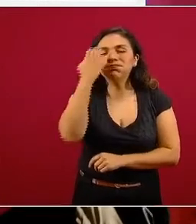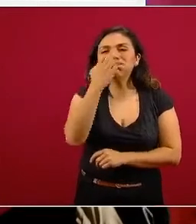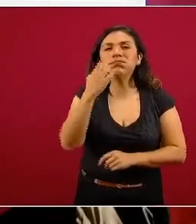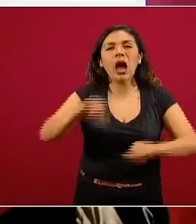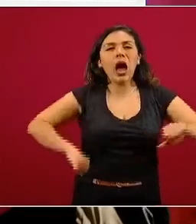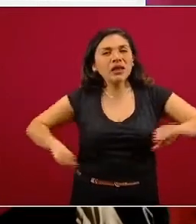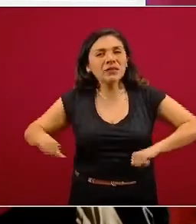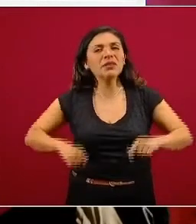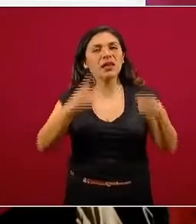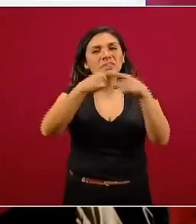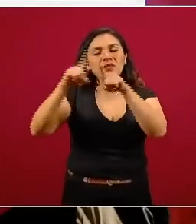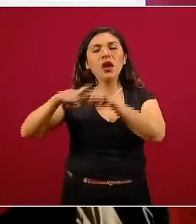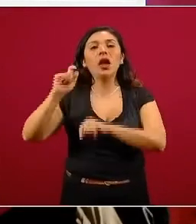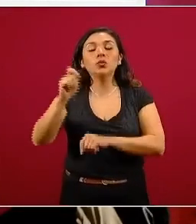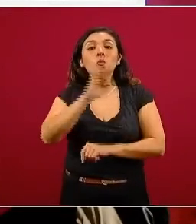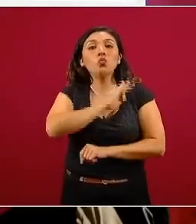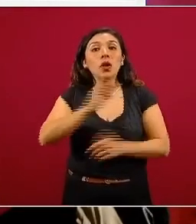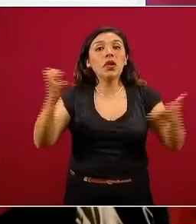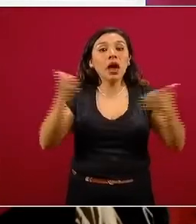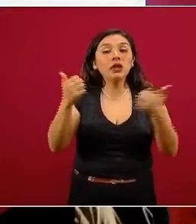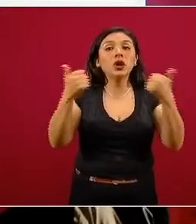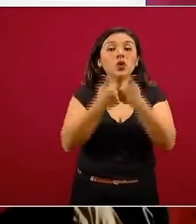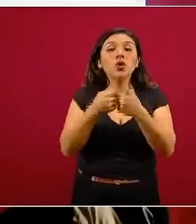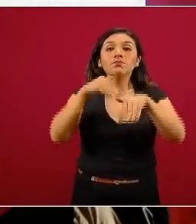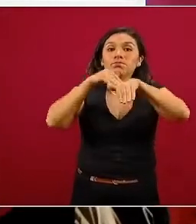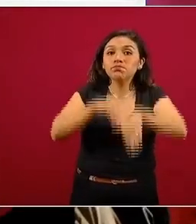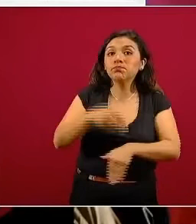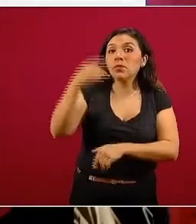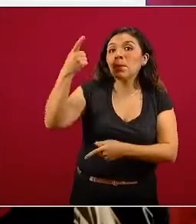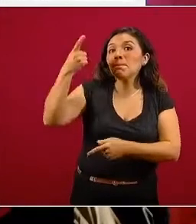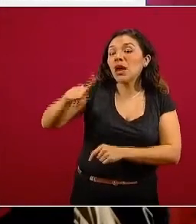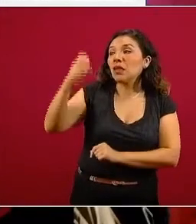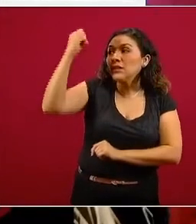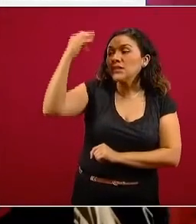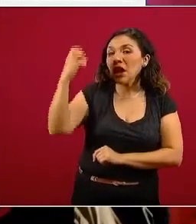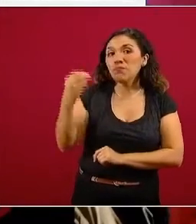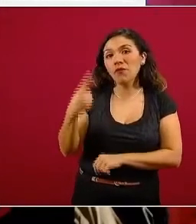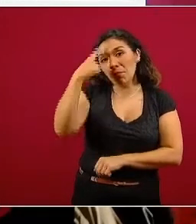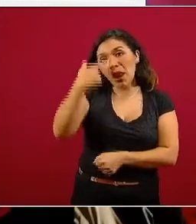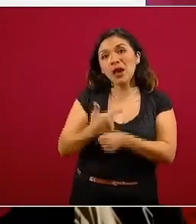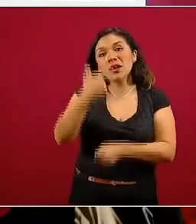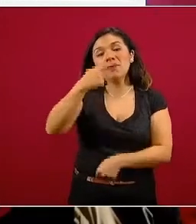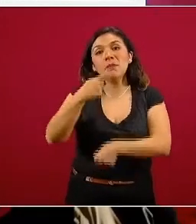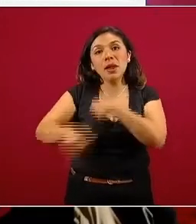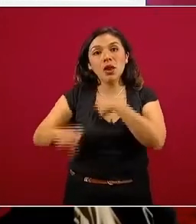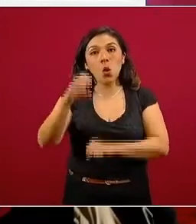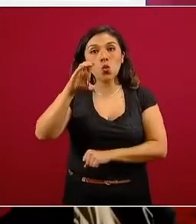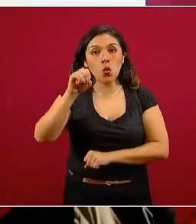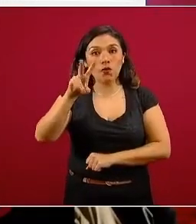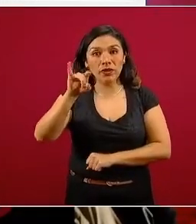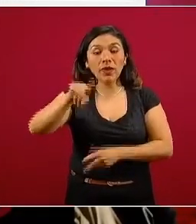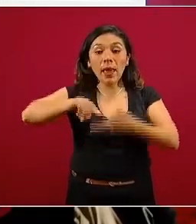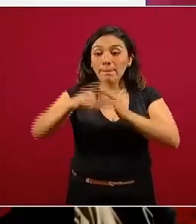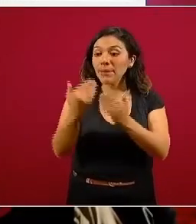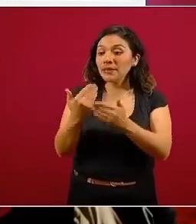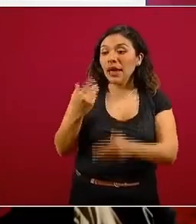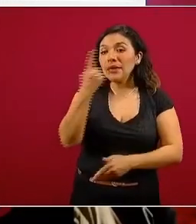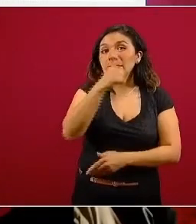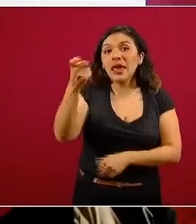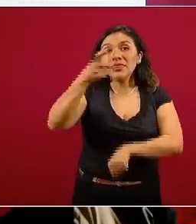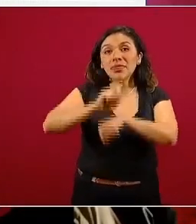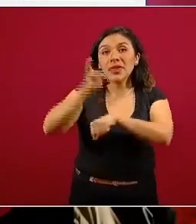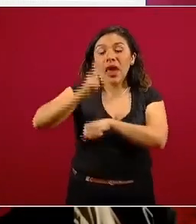actividades que son permitidas a través del semáforo de riesgo COVID, que desde hace 100 días se